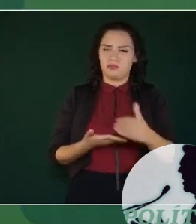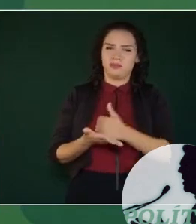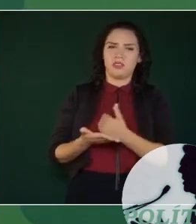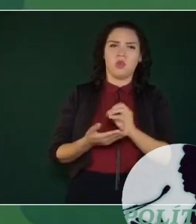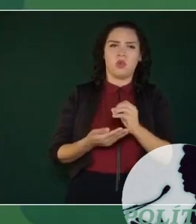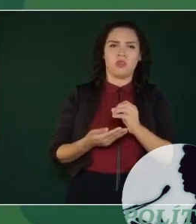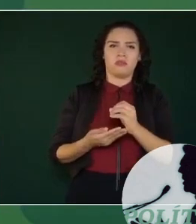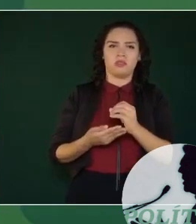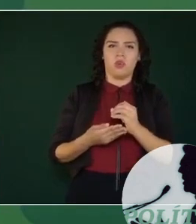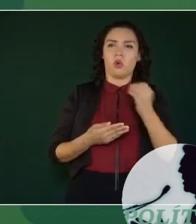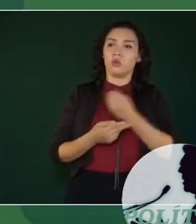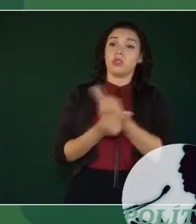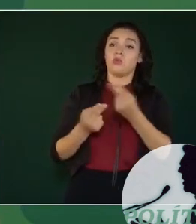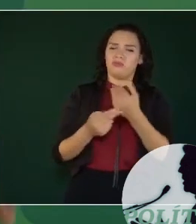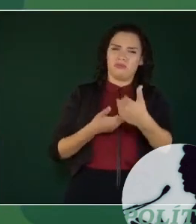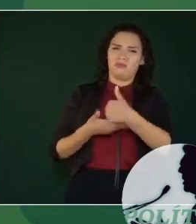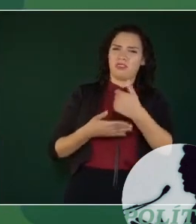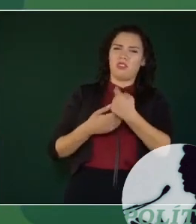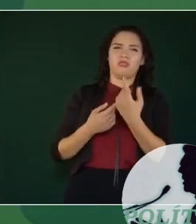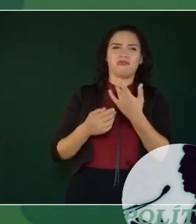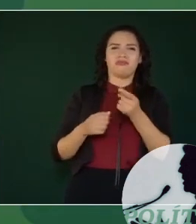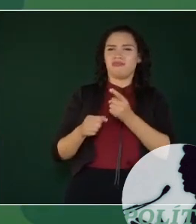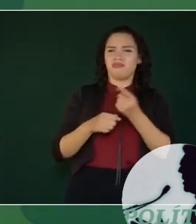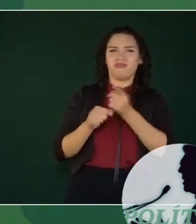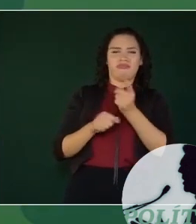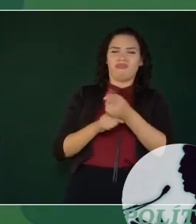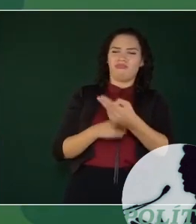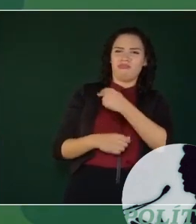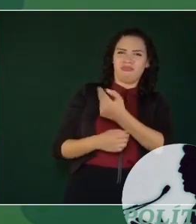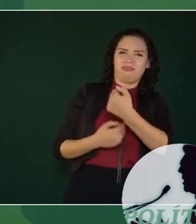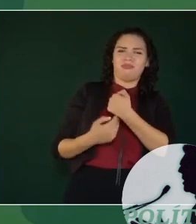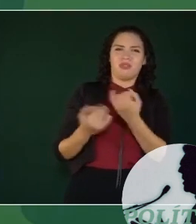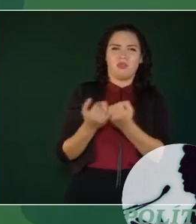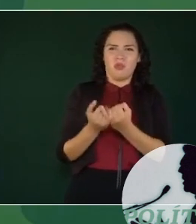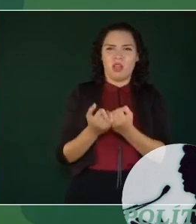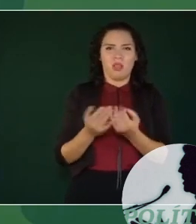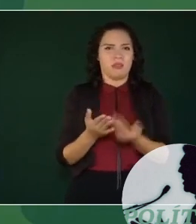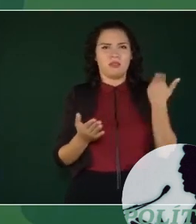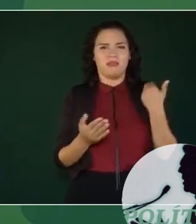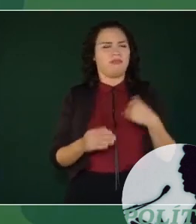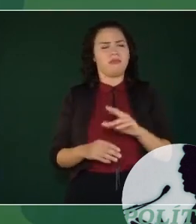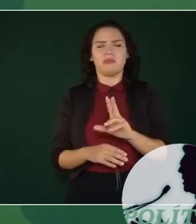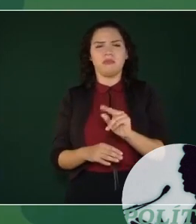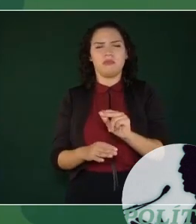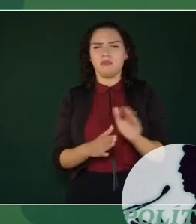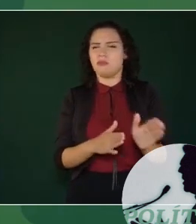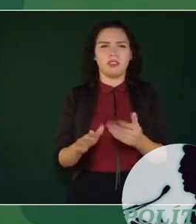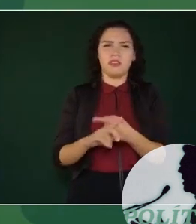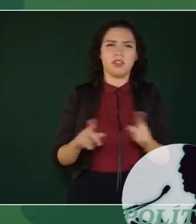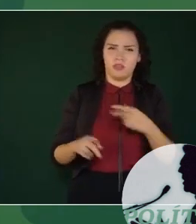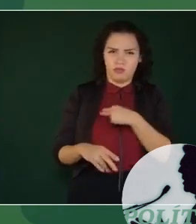calificar o tachar o medir con el mismo rasero. Sí estamos atendiendo y lo vamos a